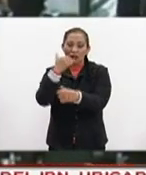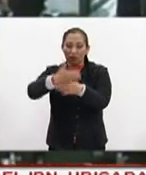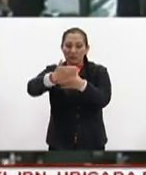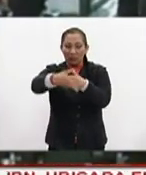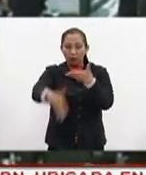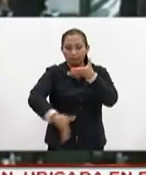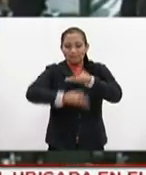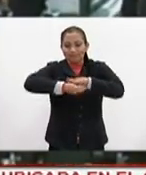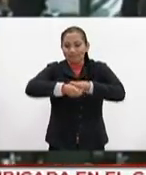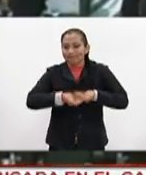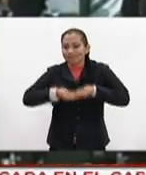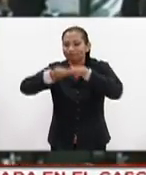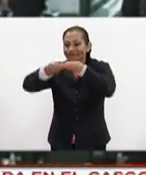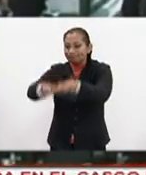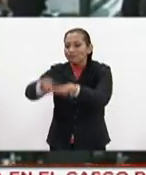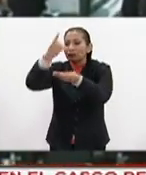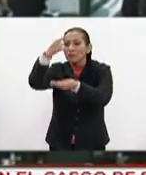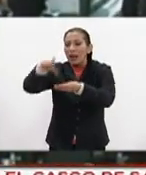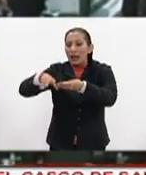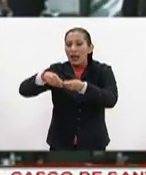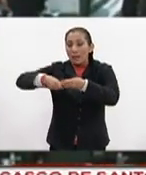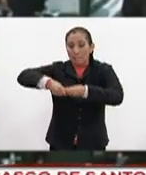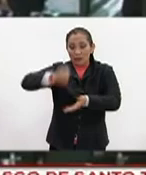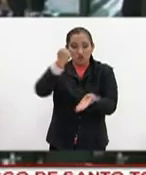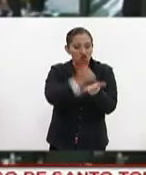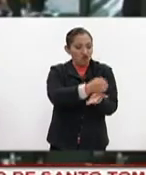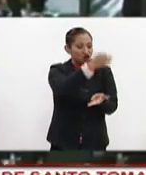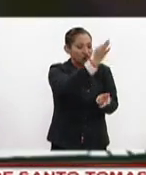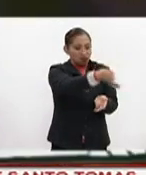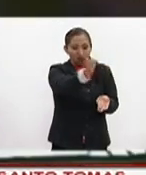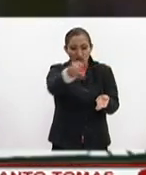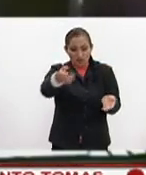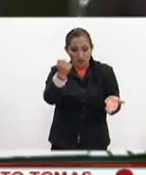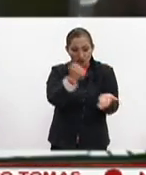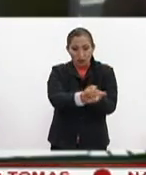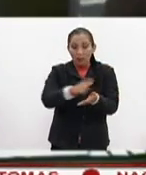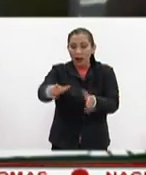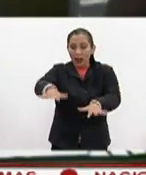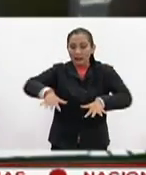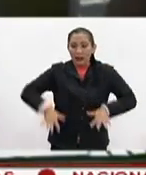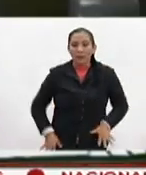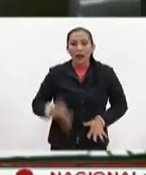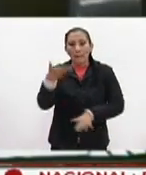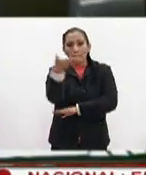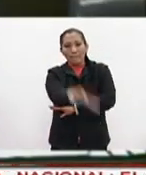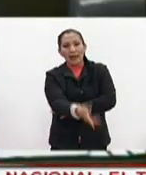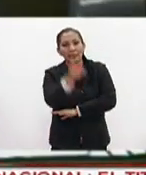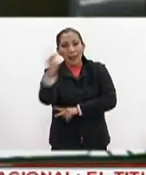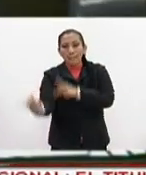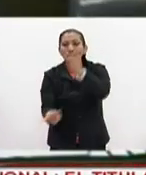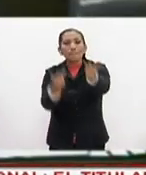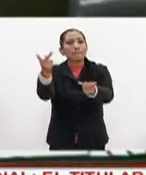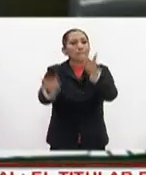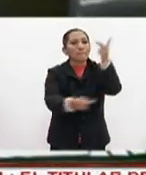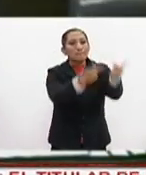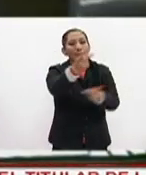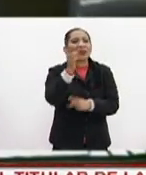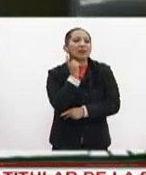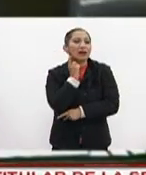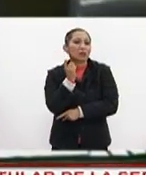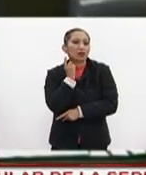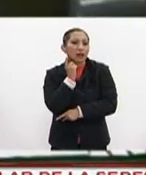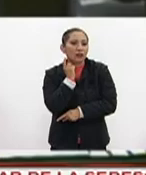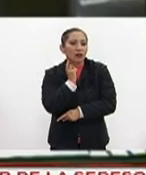expediente correspondiente, anexando el dictamen aprobado por la Asamblea y la solicitud de consulta presentada por los